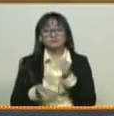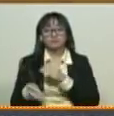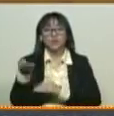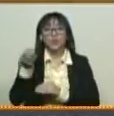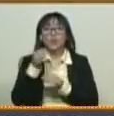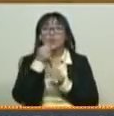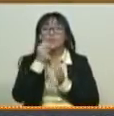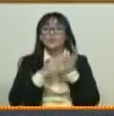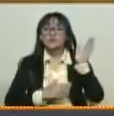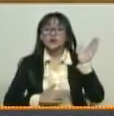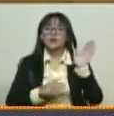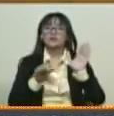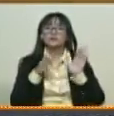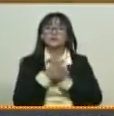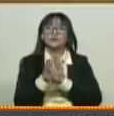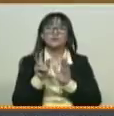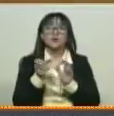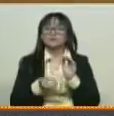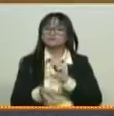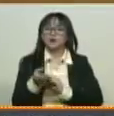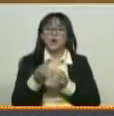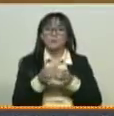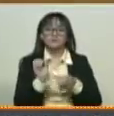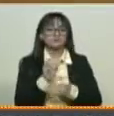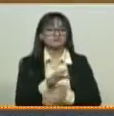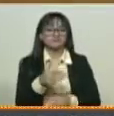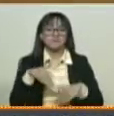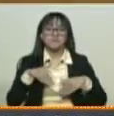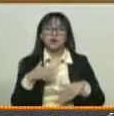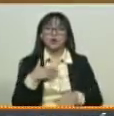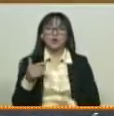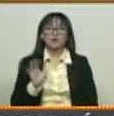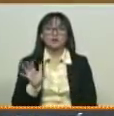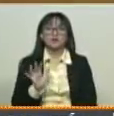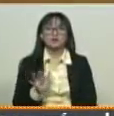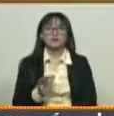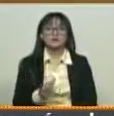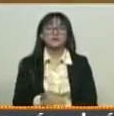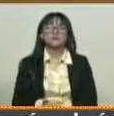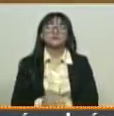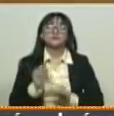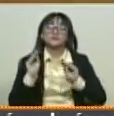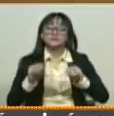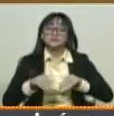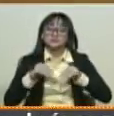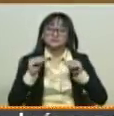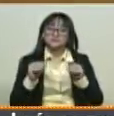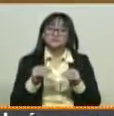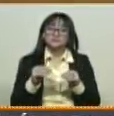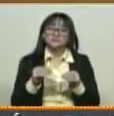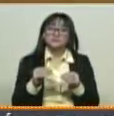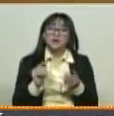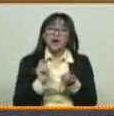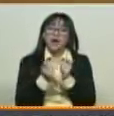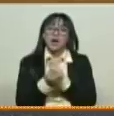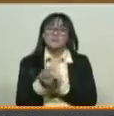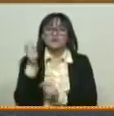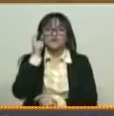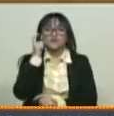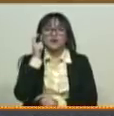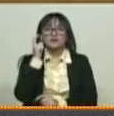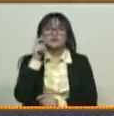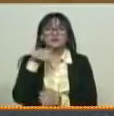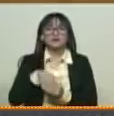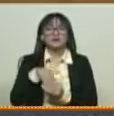un comunicado al respecto de que no enviarían una comisión. También están llamando a hacer un cambio de la fecha